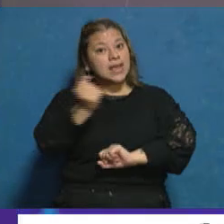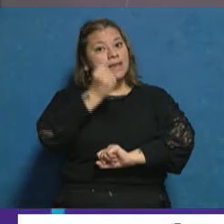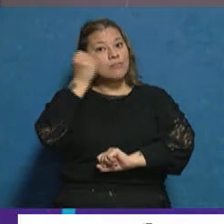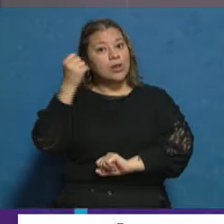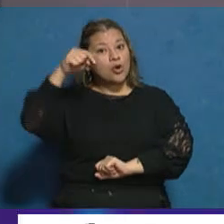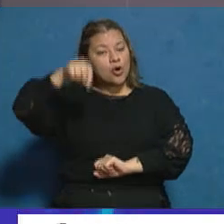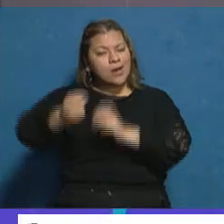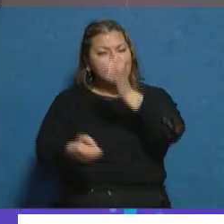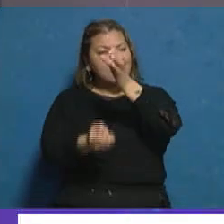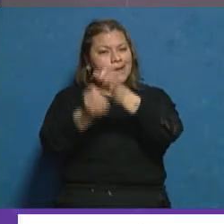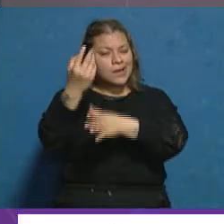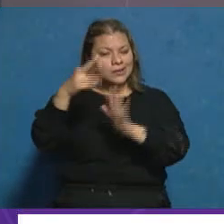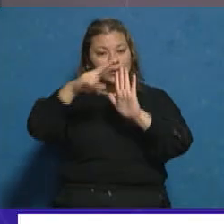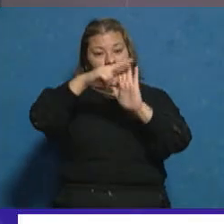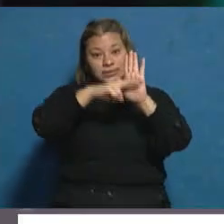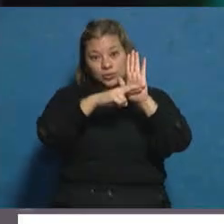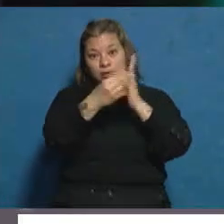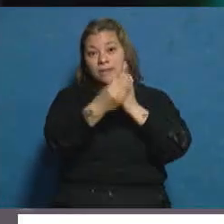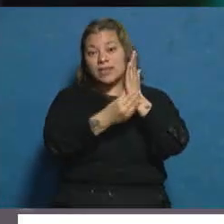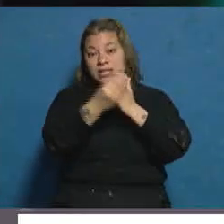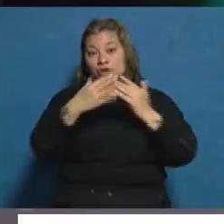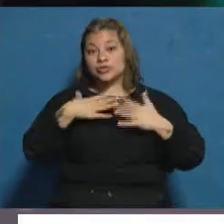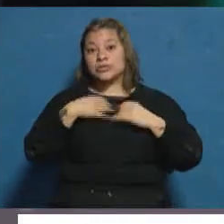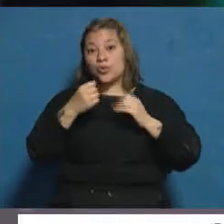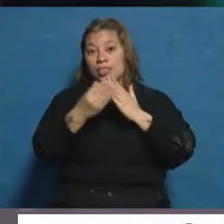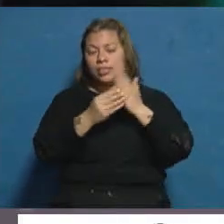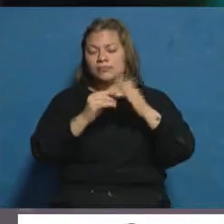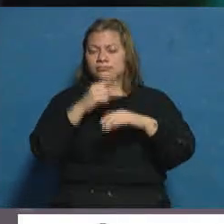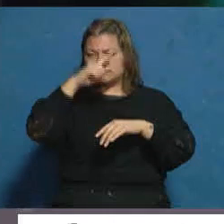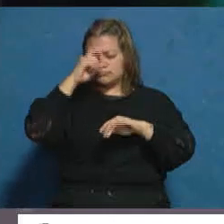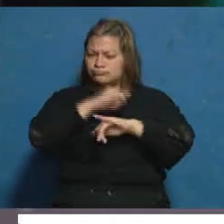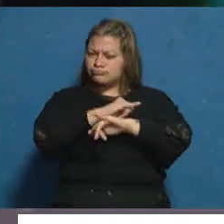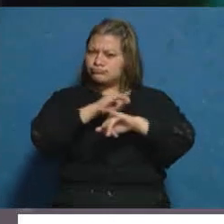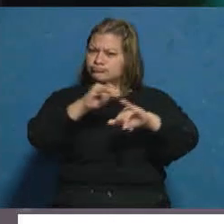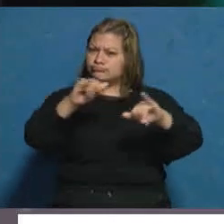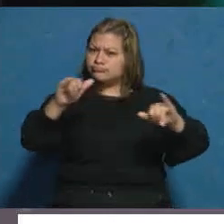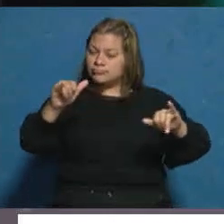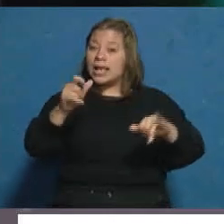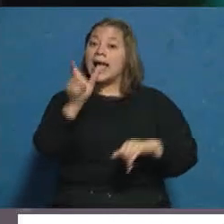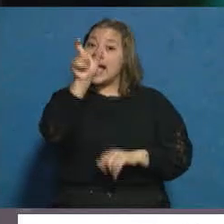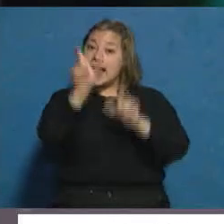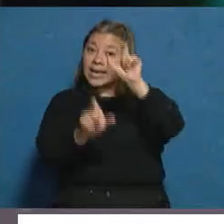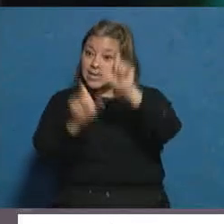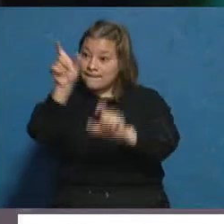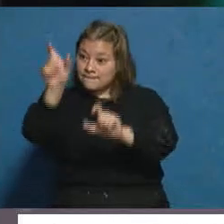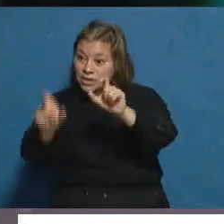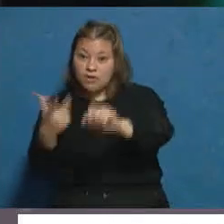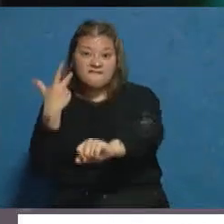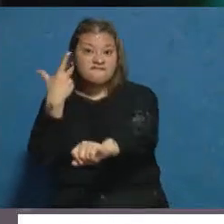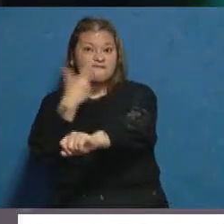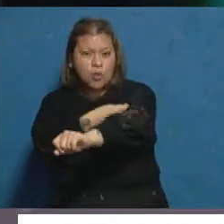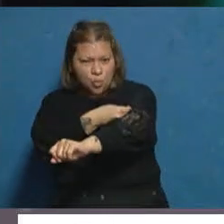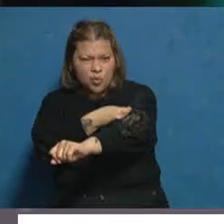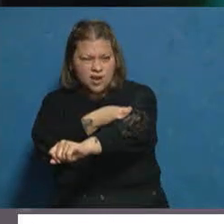Esta mañana conocimos una resolución del Ministerio de Salud de la Nación que indica que se va a indemnizar a aquellas personas que han tenido